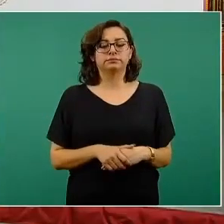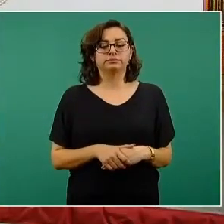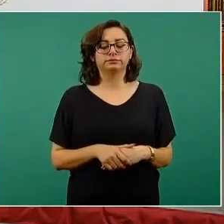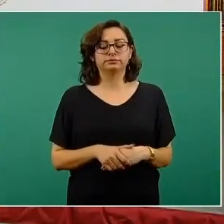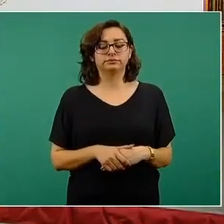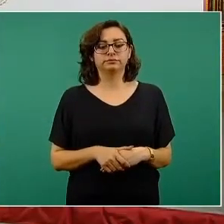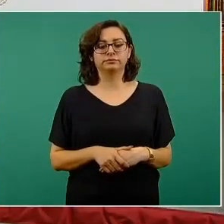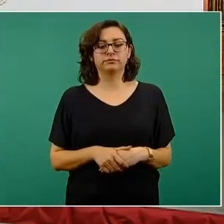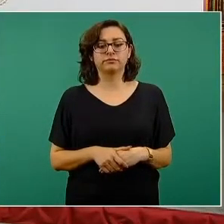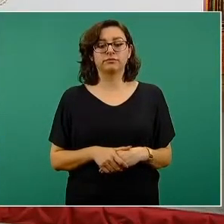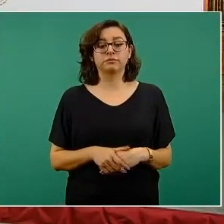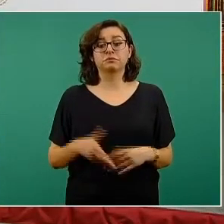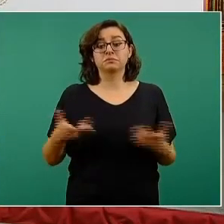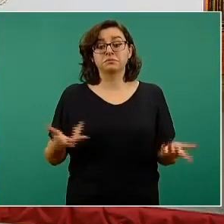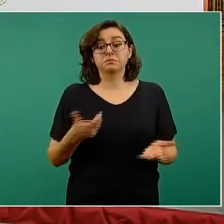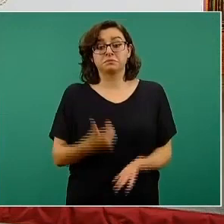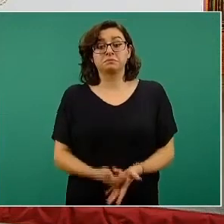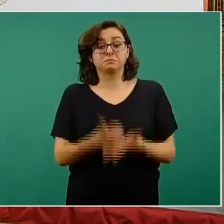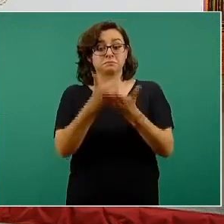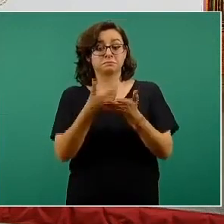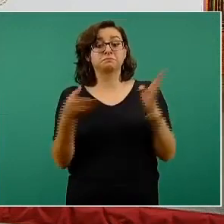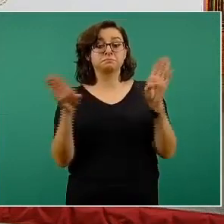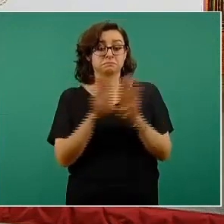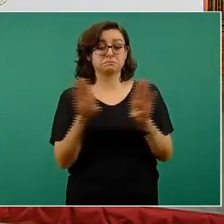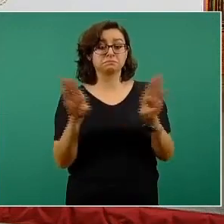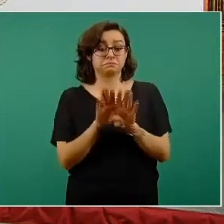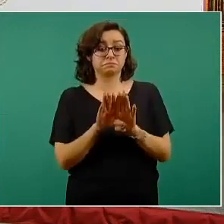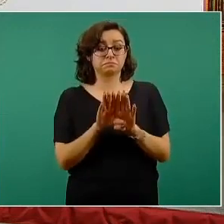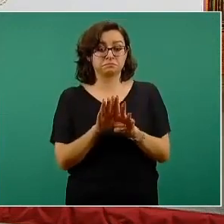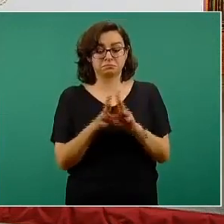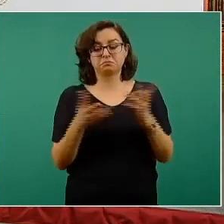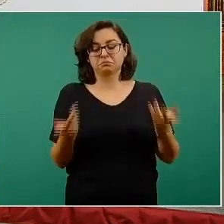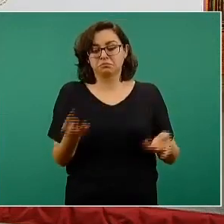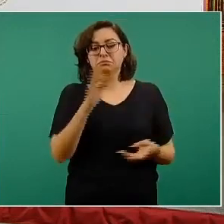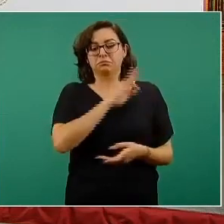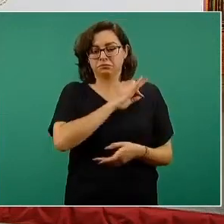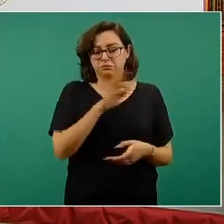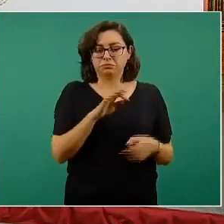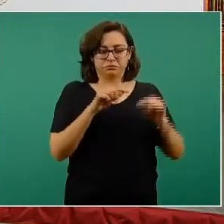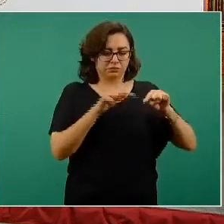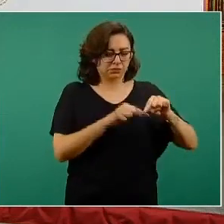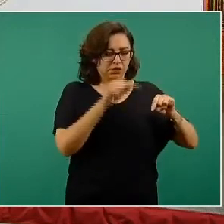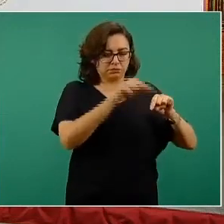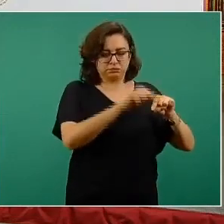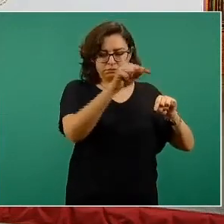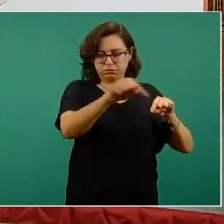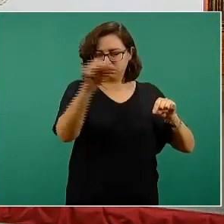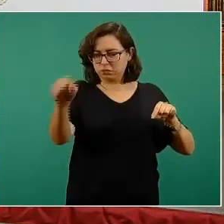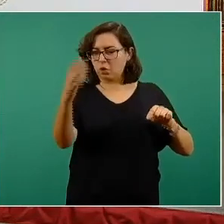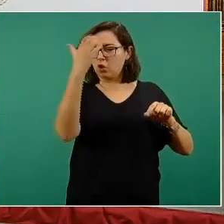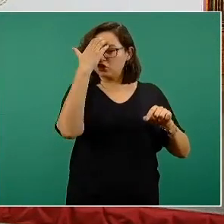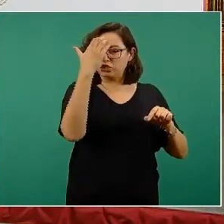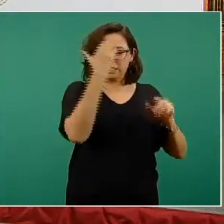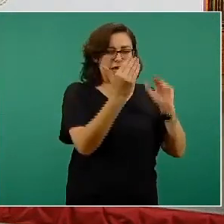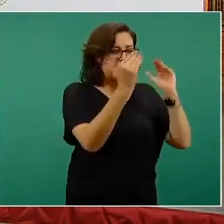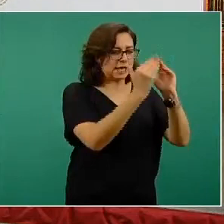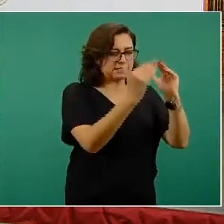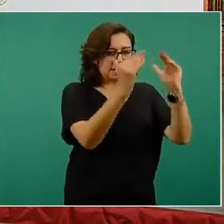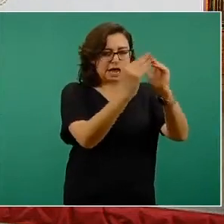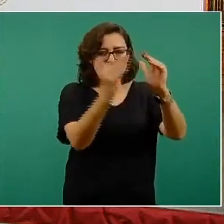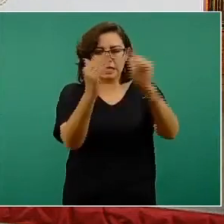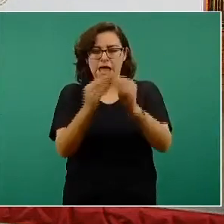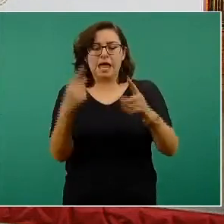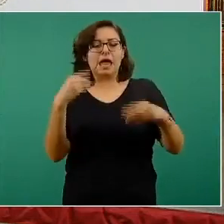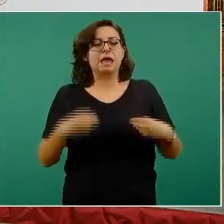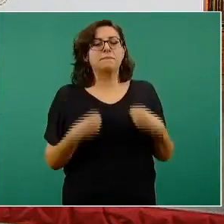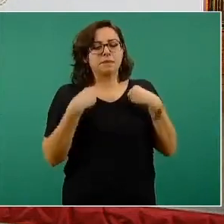Y esto lo que nos ha ayudado es a tener un reconocimiento territorial. Se sabe prácticamente casa por casa quién